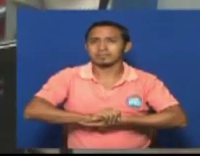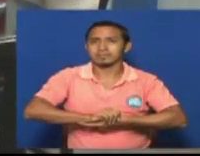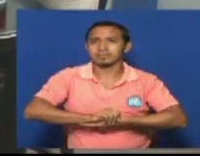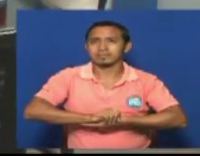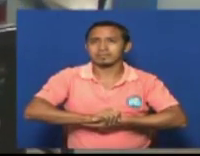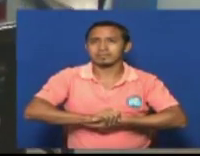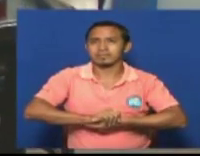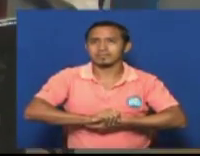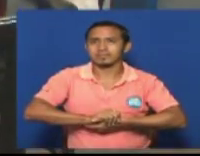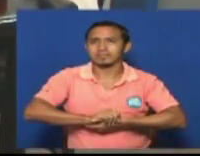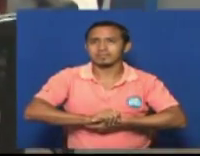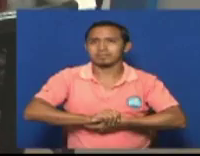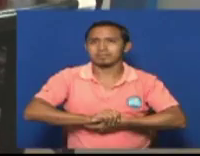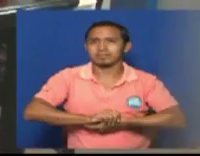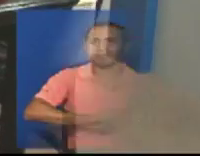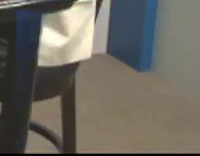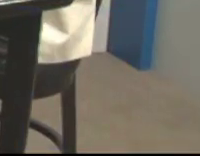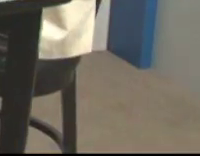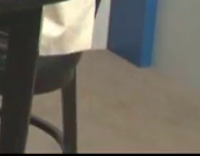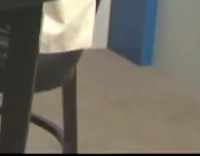identificado gracias